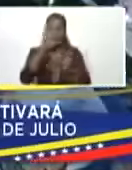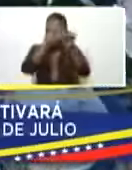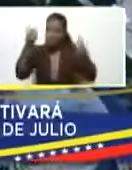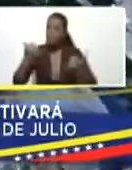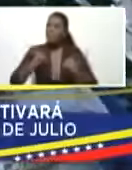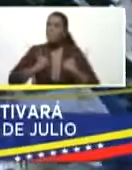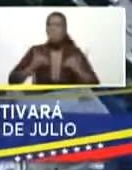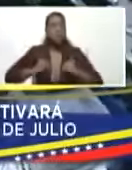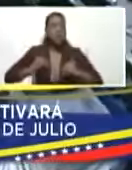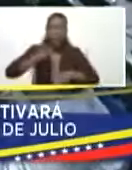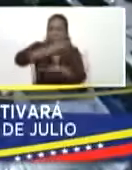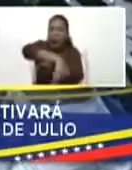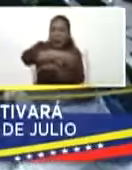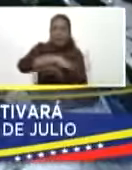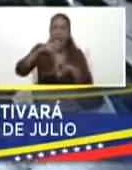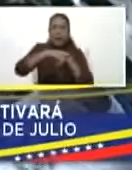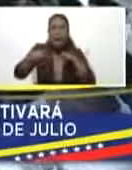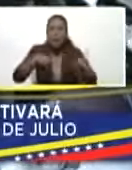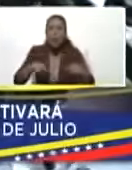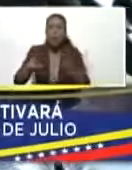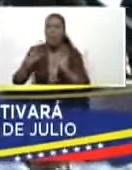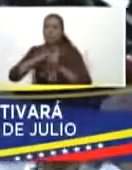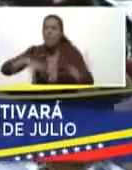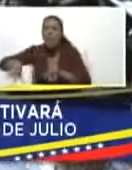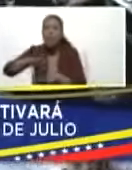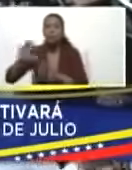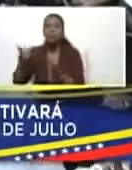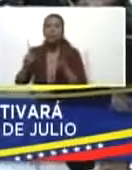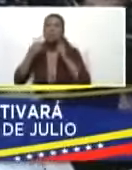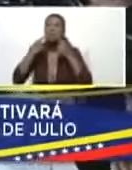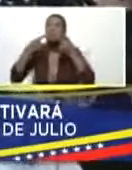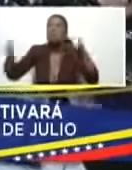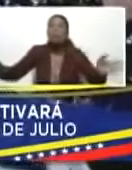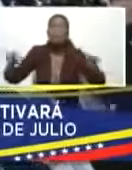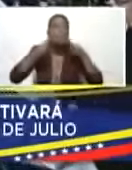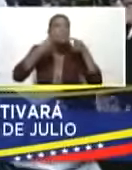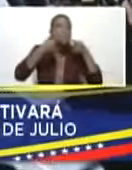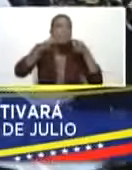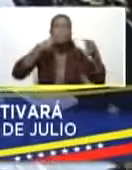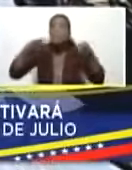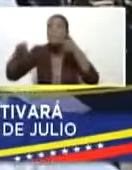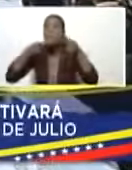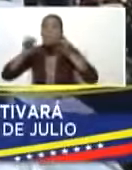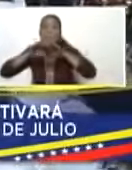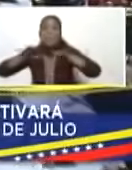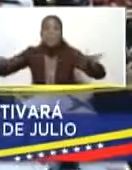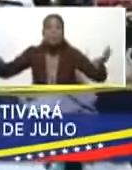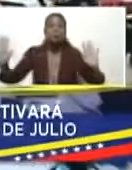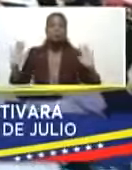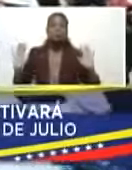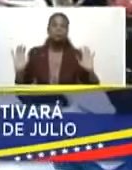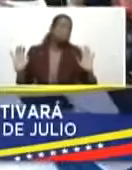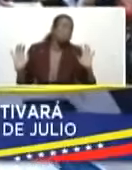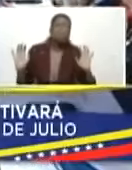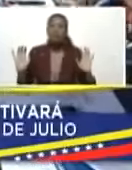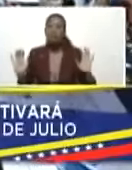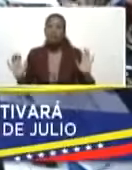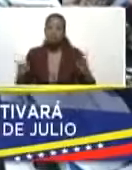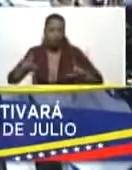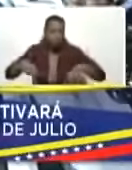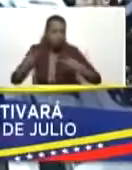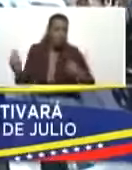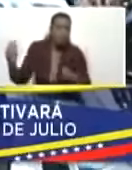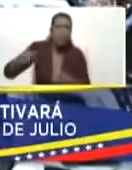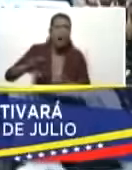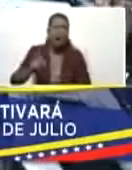sistema. Calles, redes, medios, paredes y Radio Bemba. Radio Bemba y Radio Bemba. Para rematarlo, pues.